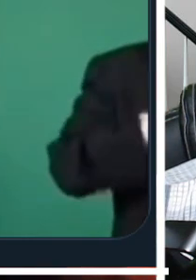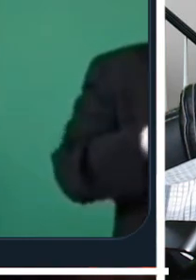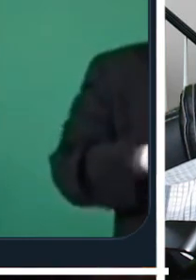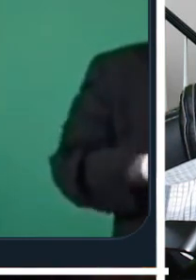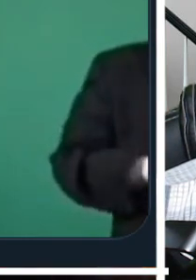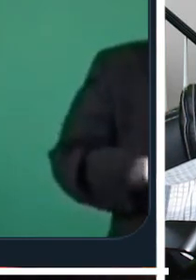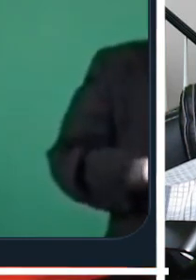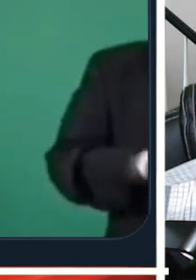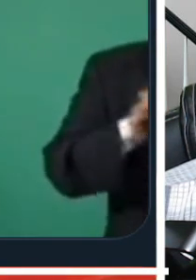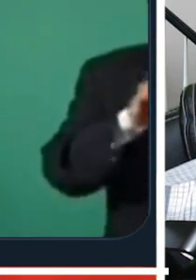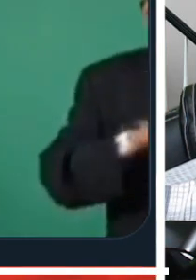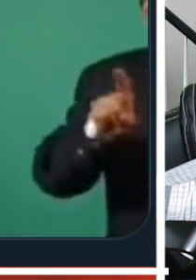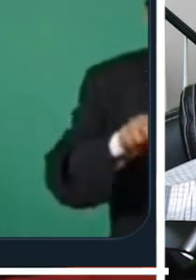excepción,